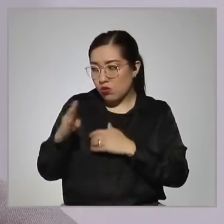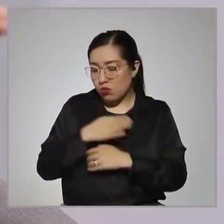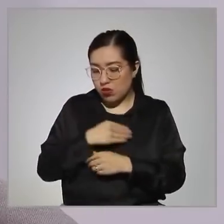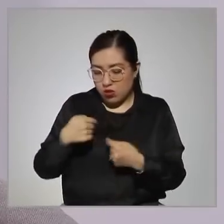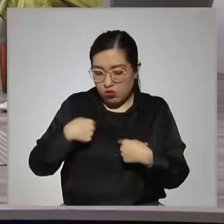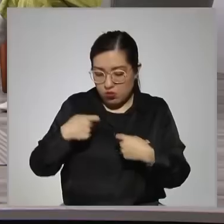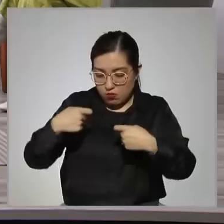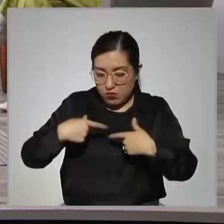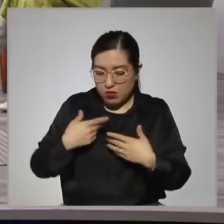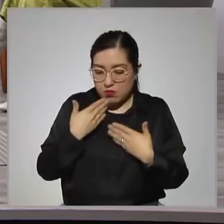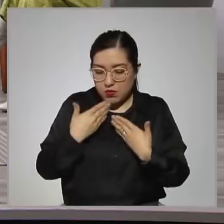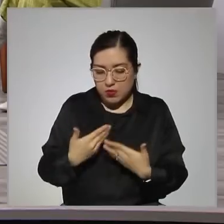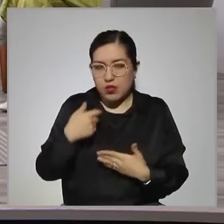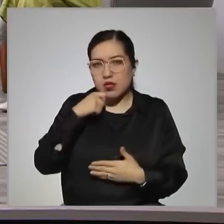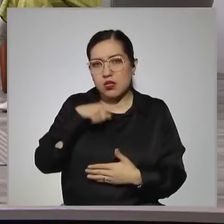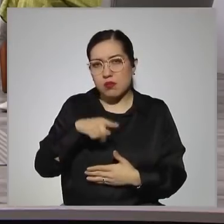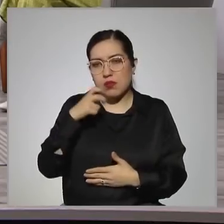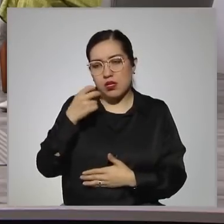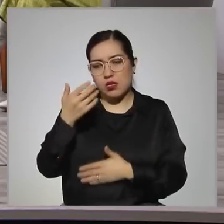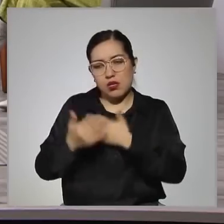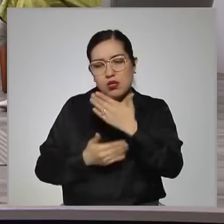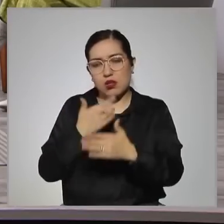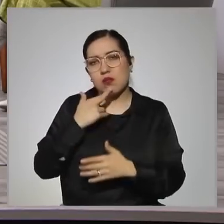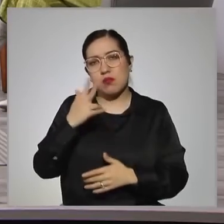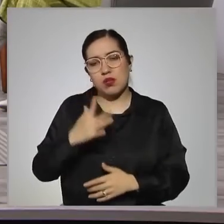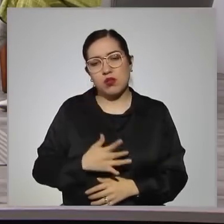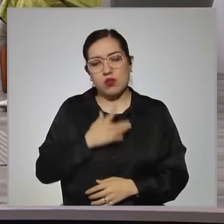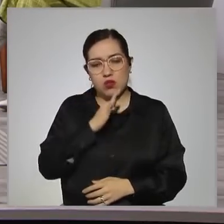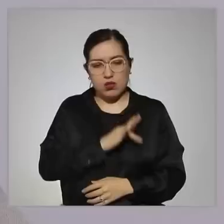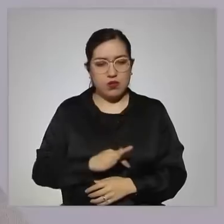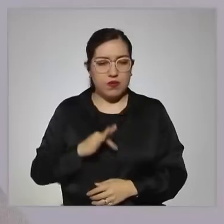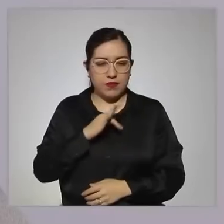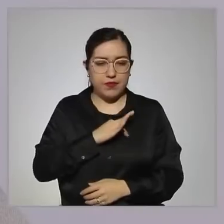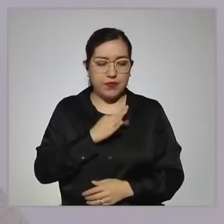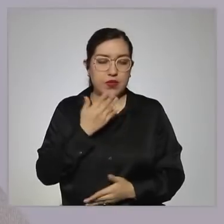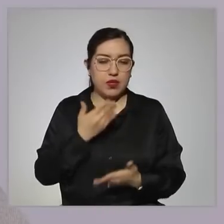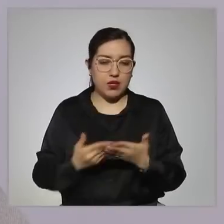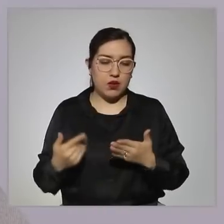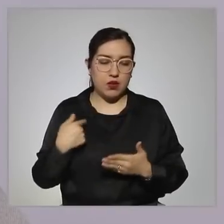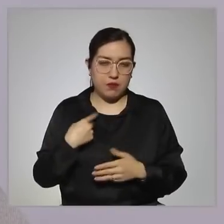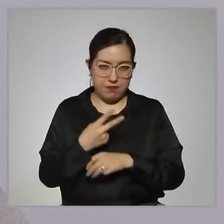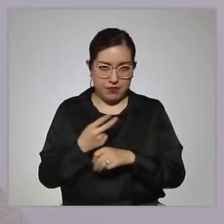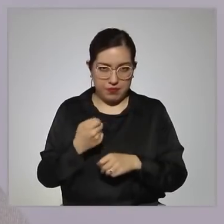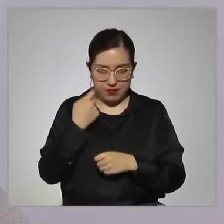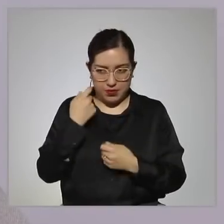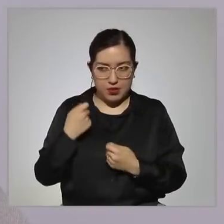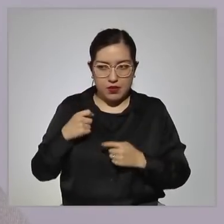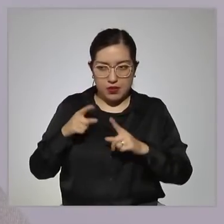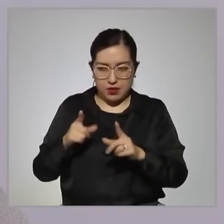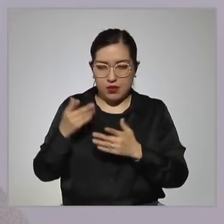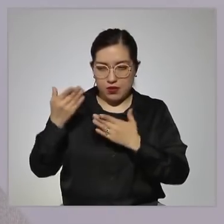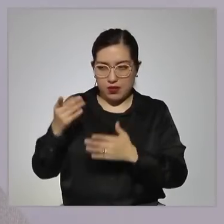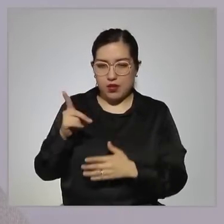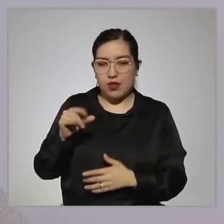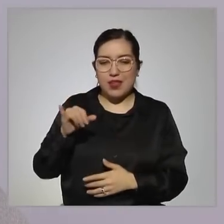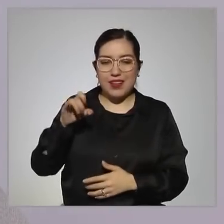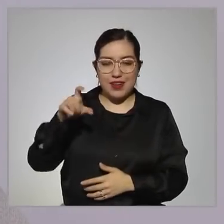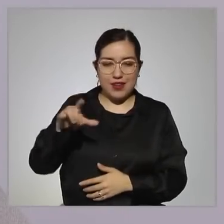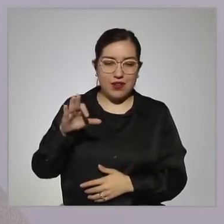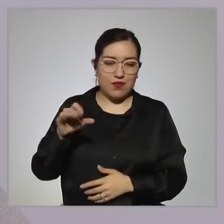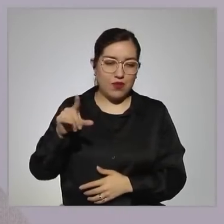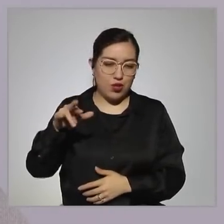mismo, pues te puede dar un poquito más de felicidad. Bueno, ahora los voy a invitar nuevamente a que escuchemos a Daniel Flores,